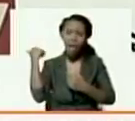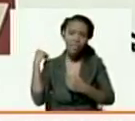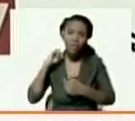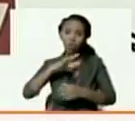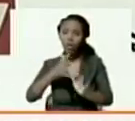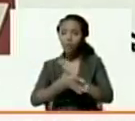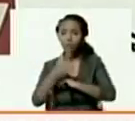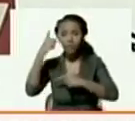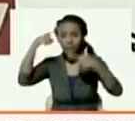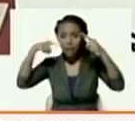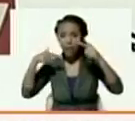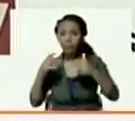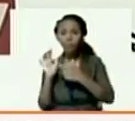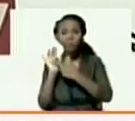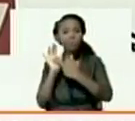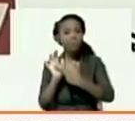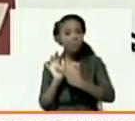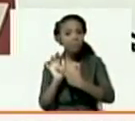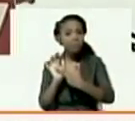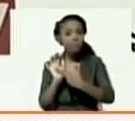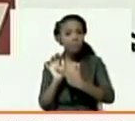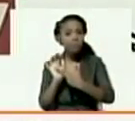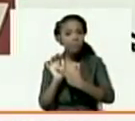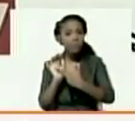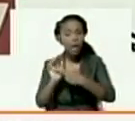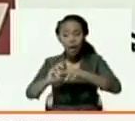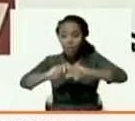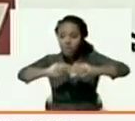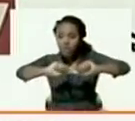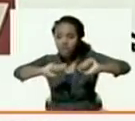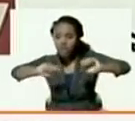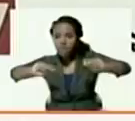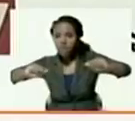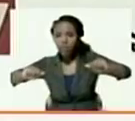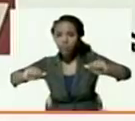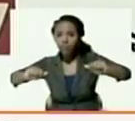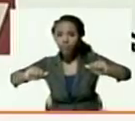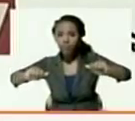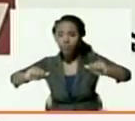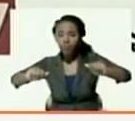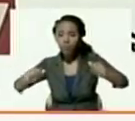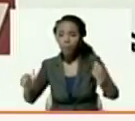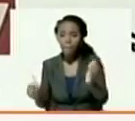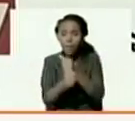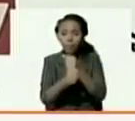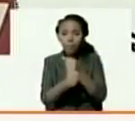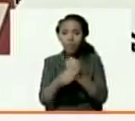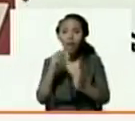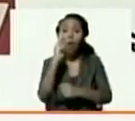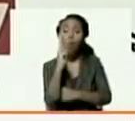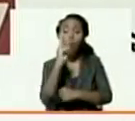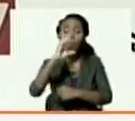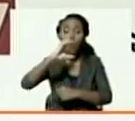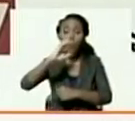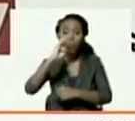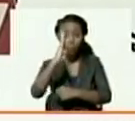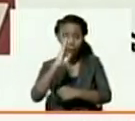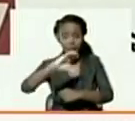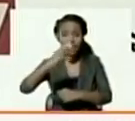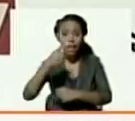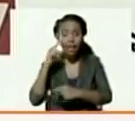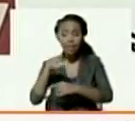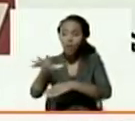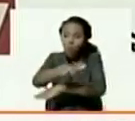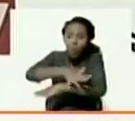Chávez se refería a la territorialización de las UVCHE. O sea, ¿cuál es el área que